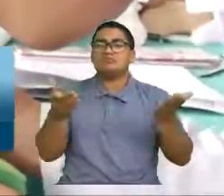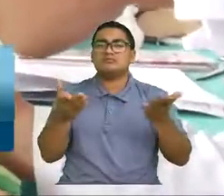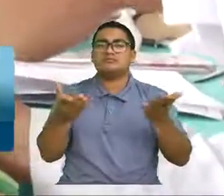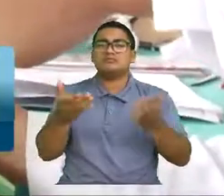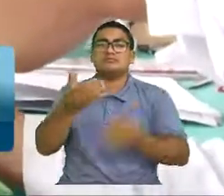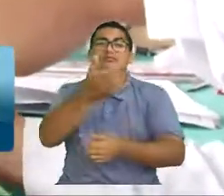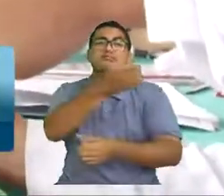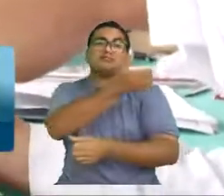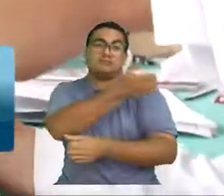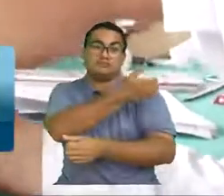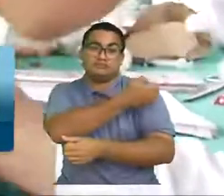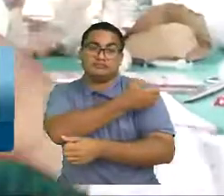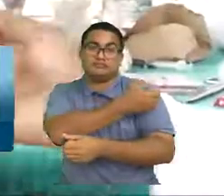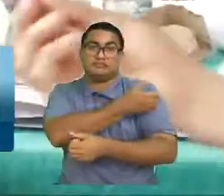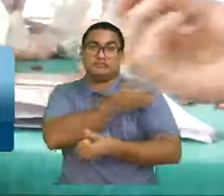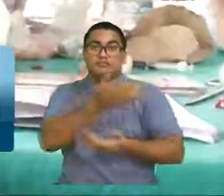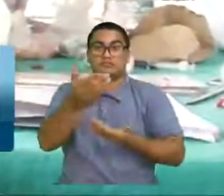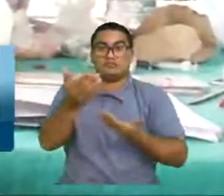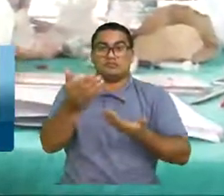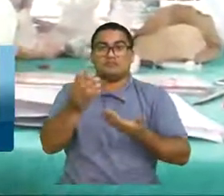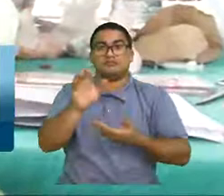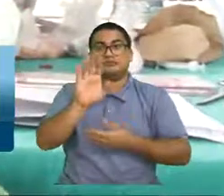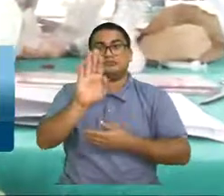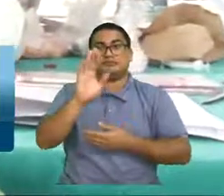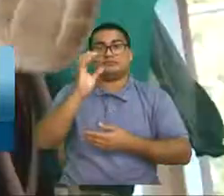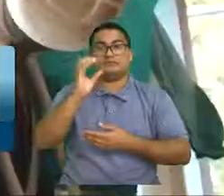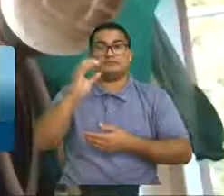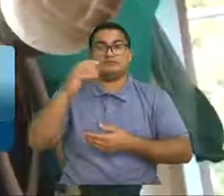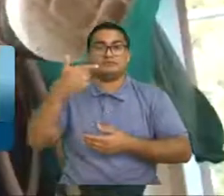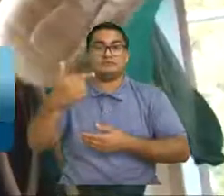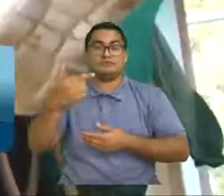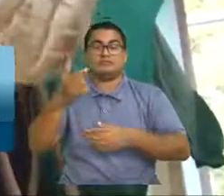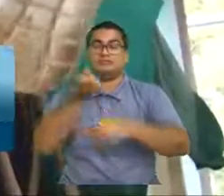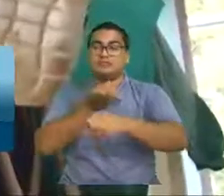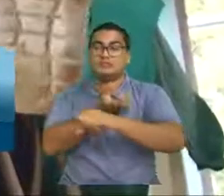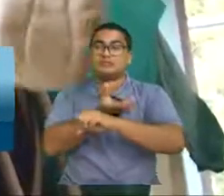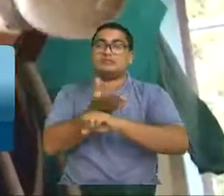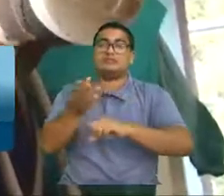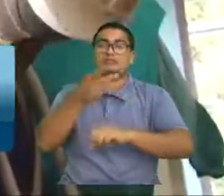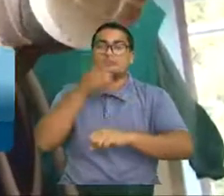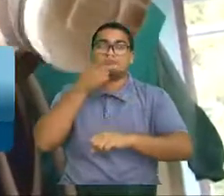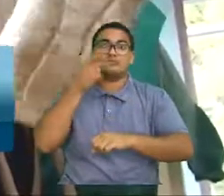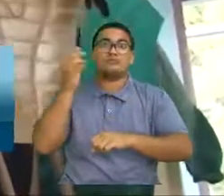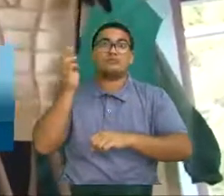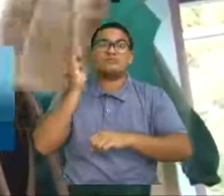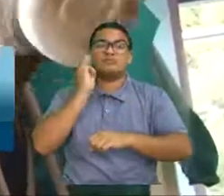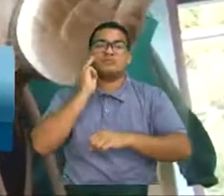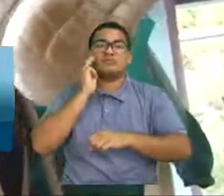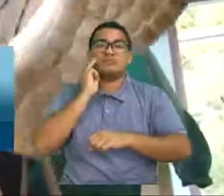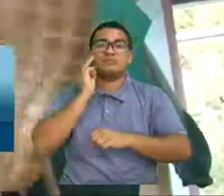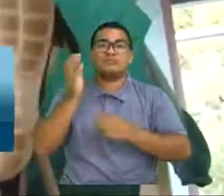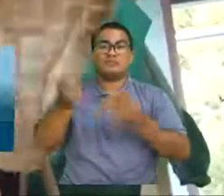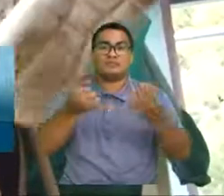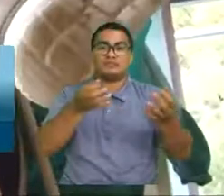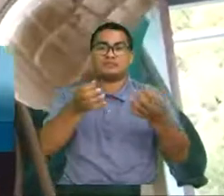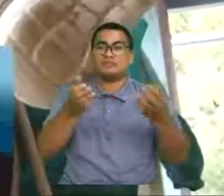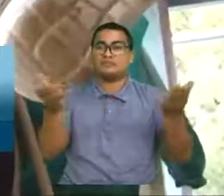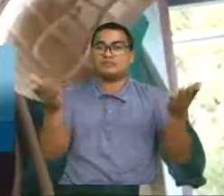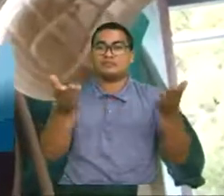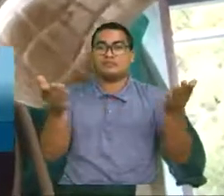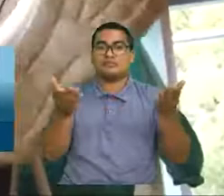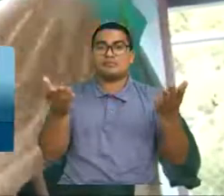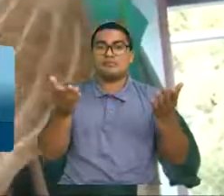este caso la primera, que es la BCG, le recomiendan a los padres algunas, le hacen tic de recomendaciones precisamente para